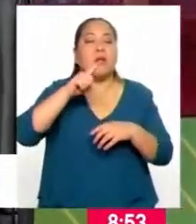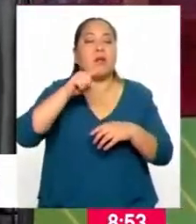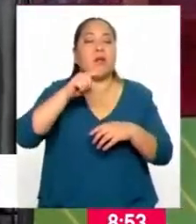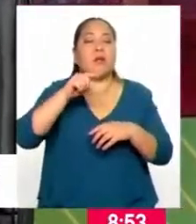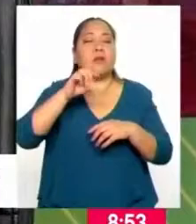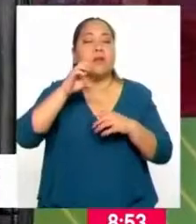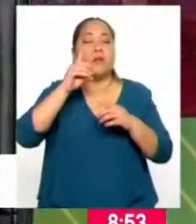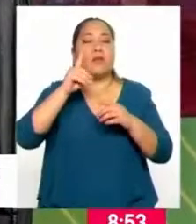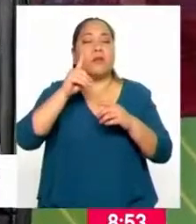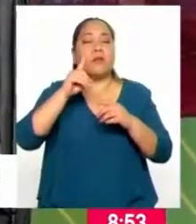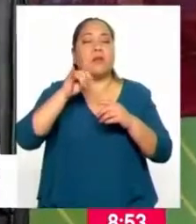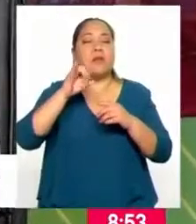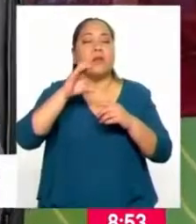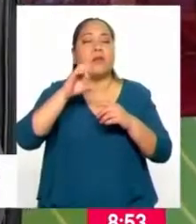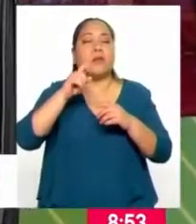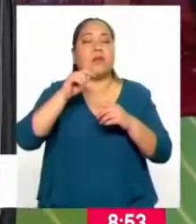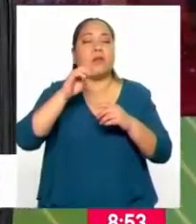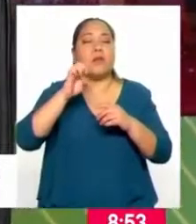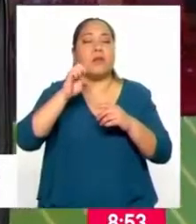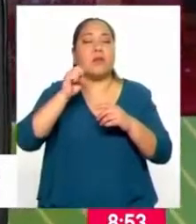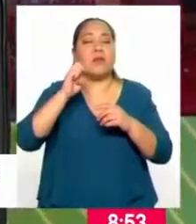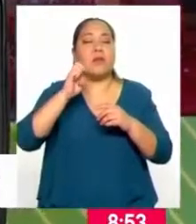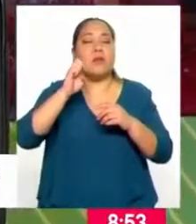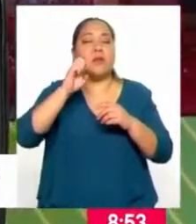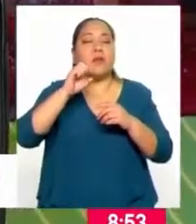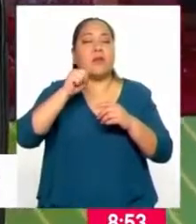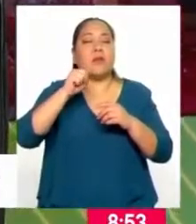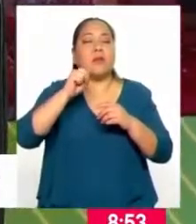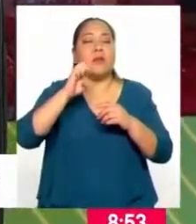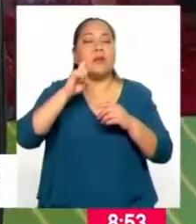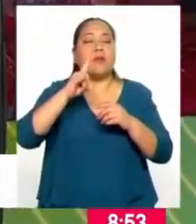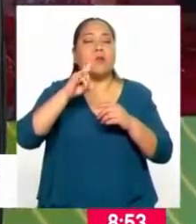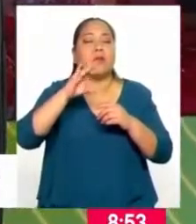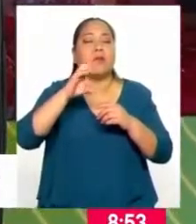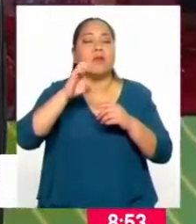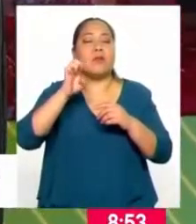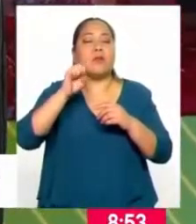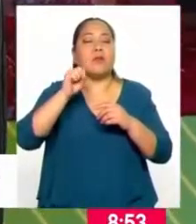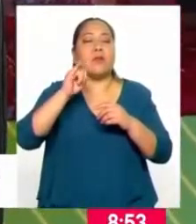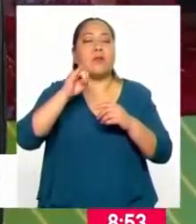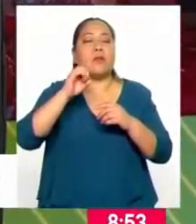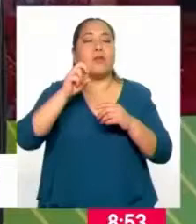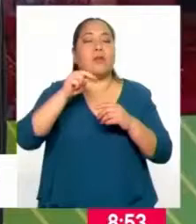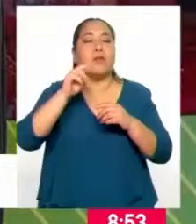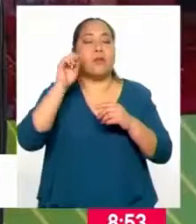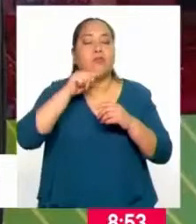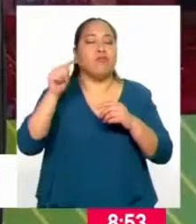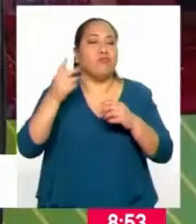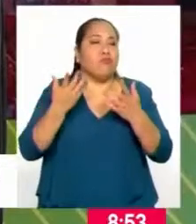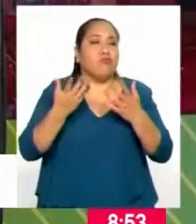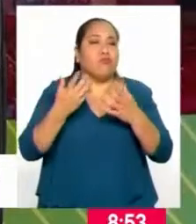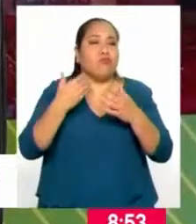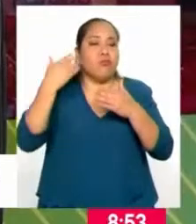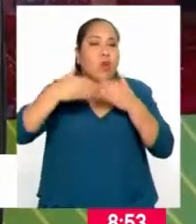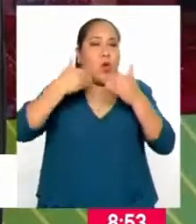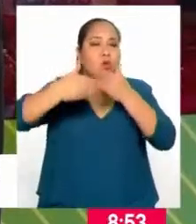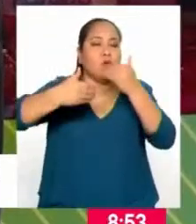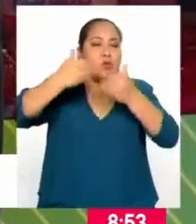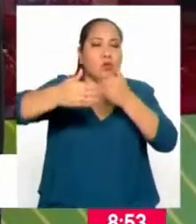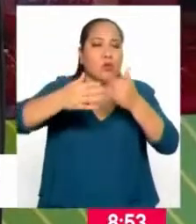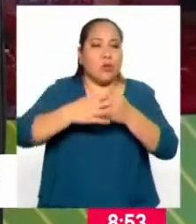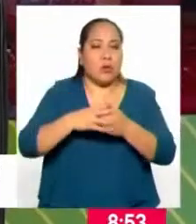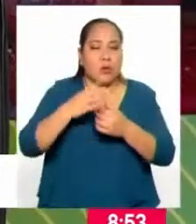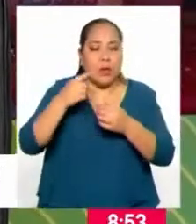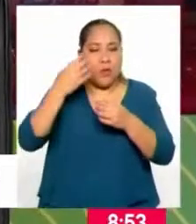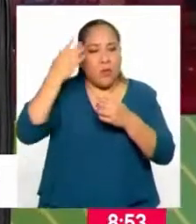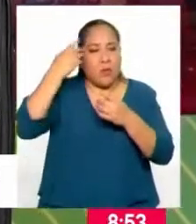decisión, se suspende el estado de cosas para poder mantener y asegurar la efectividad de lo que se